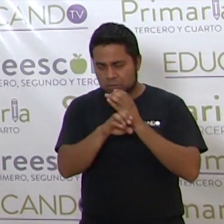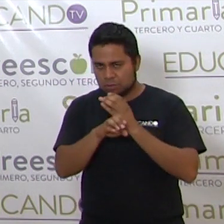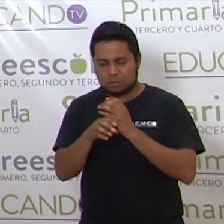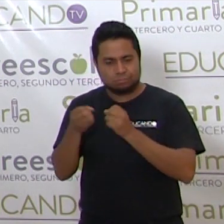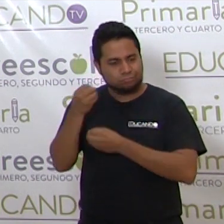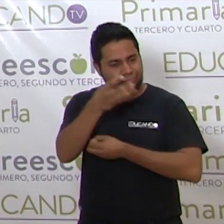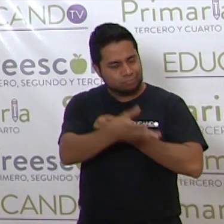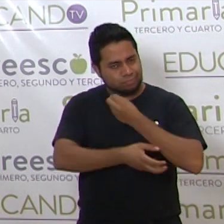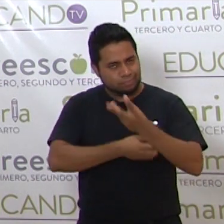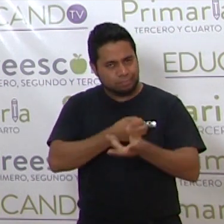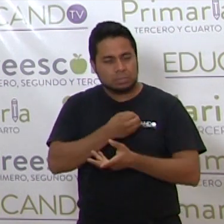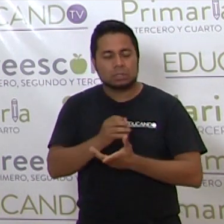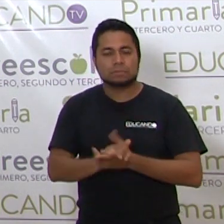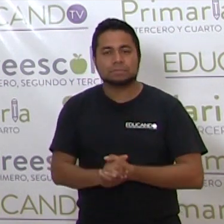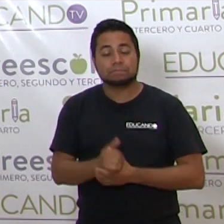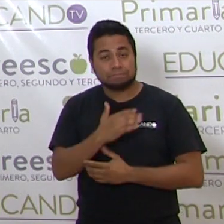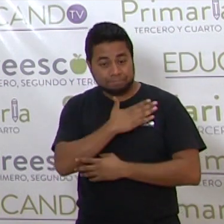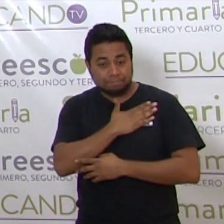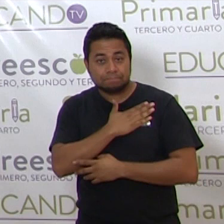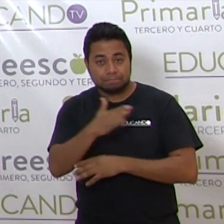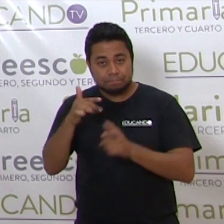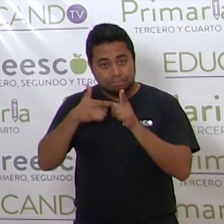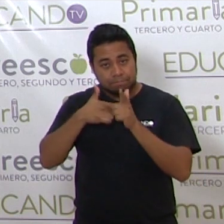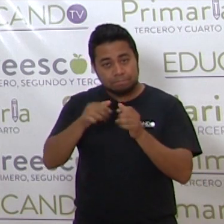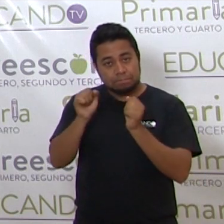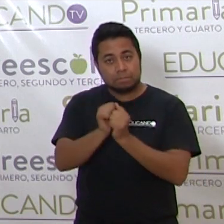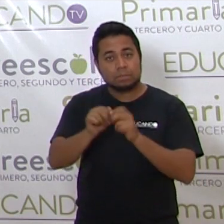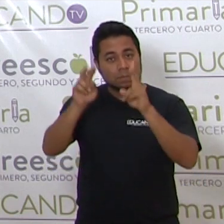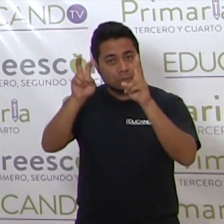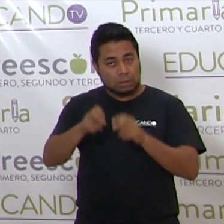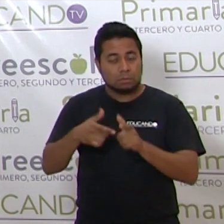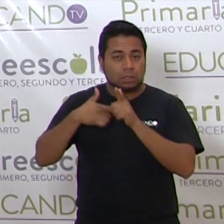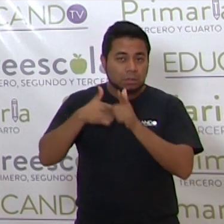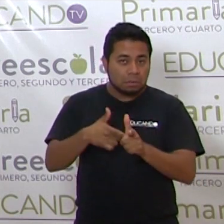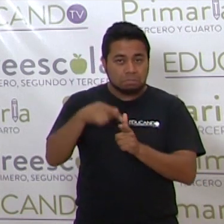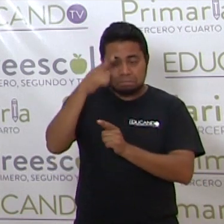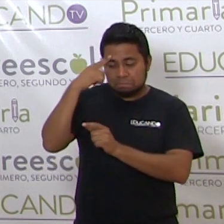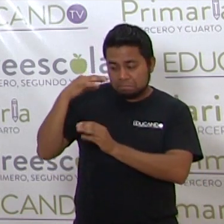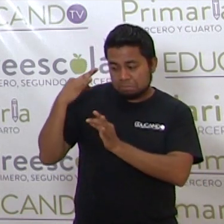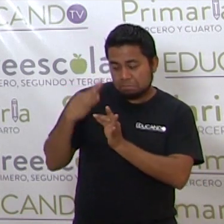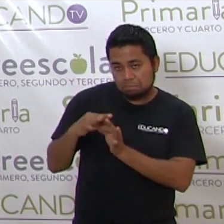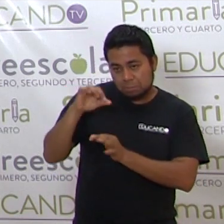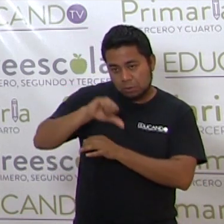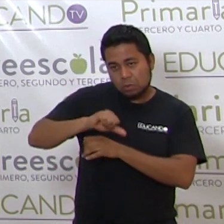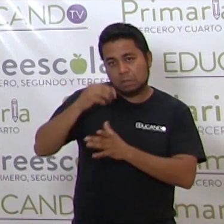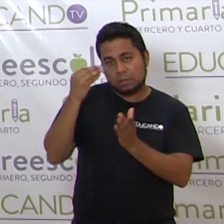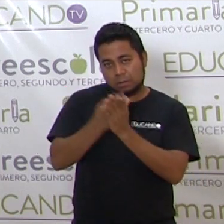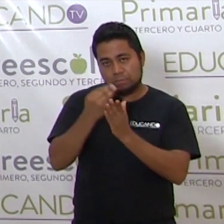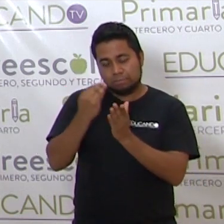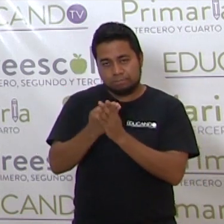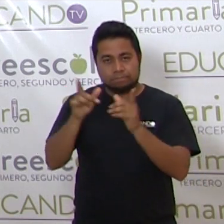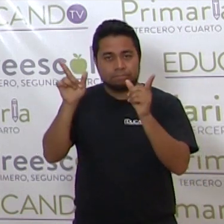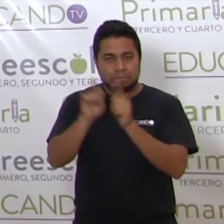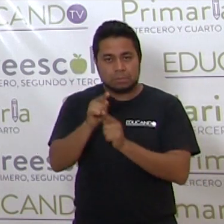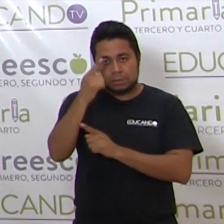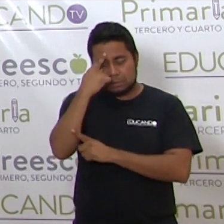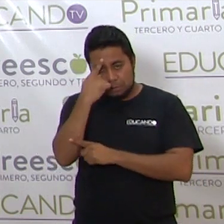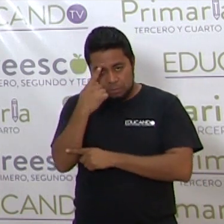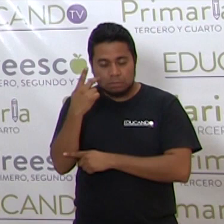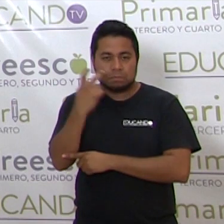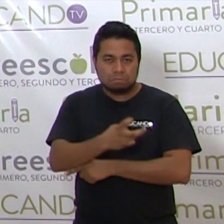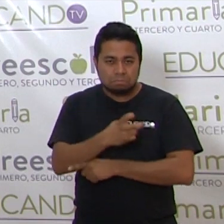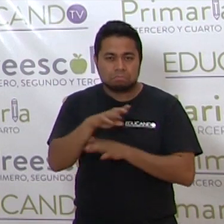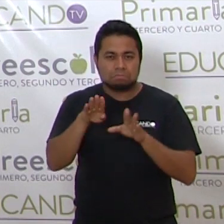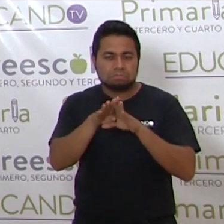y bueno pues vamos a continuar con este tema y a concluirlo en esta sesión y para eso nos vamos a